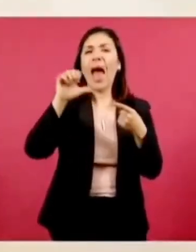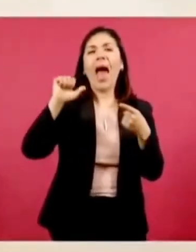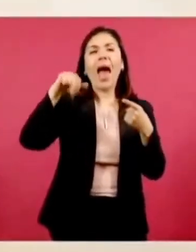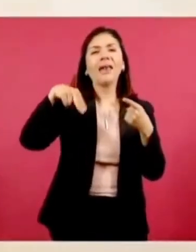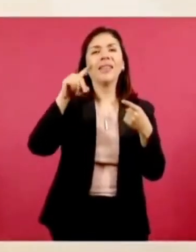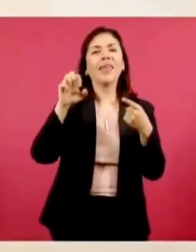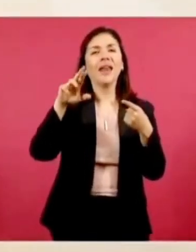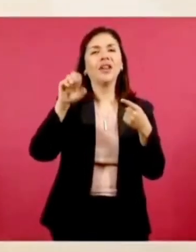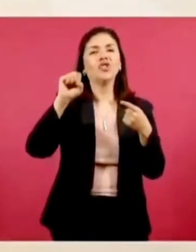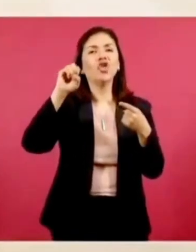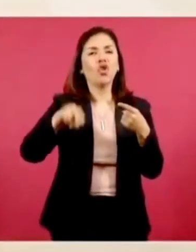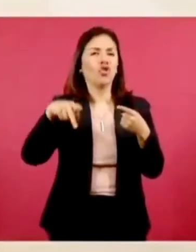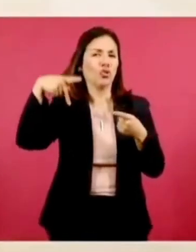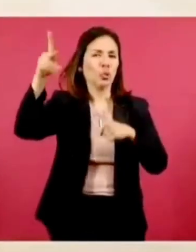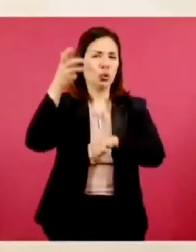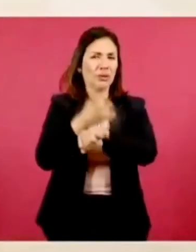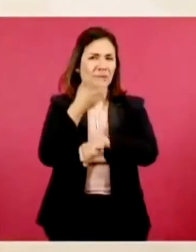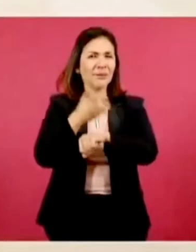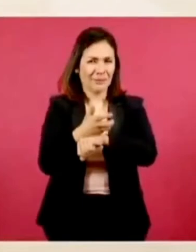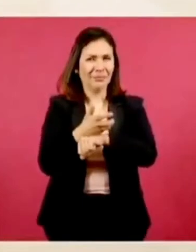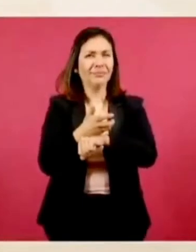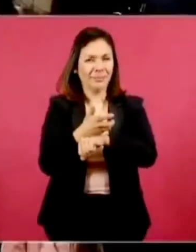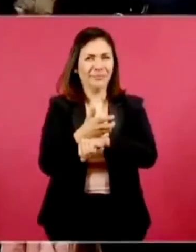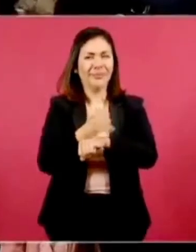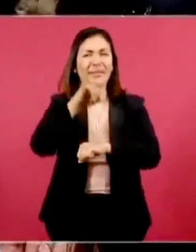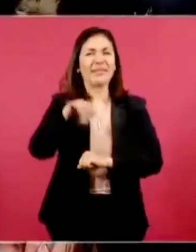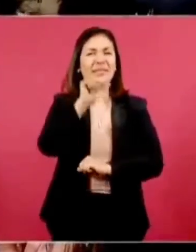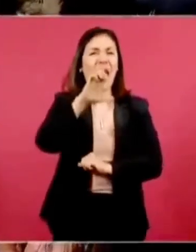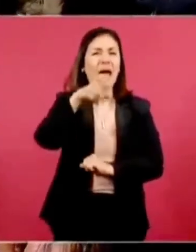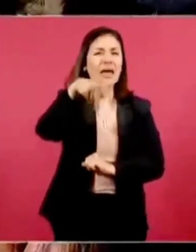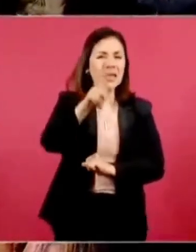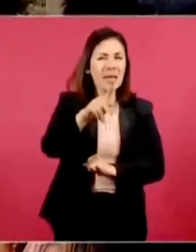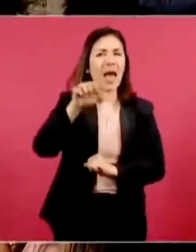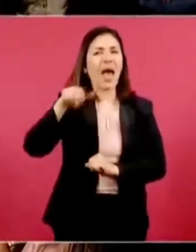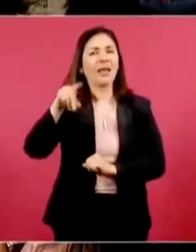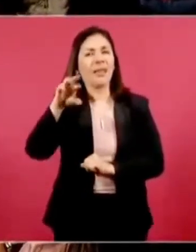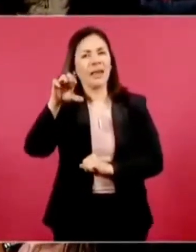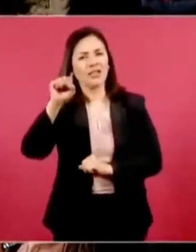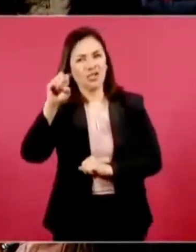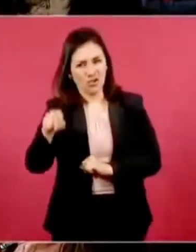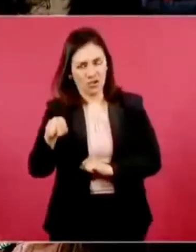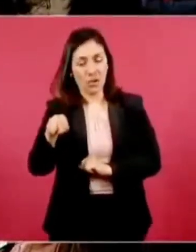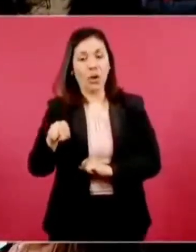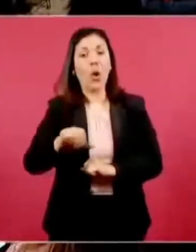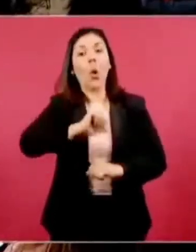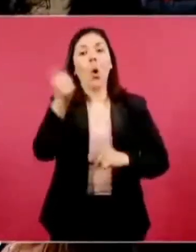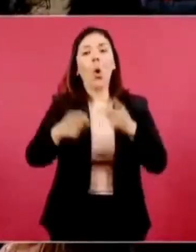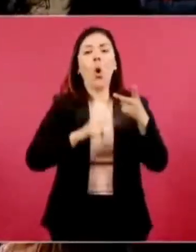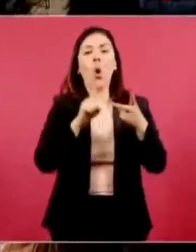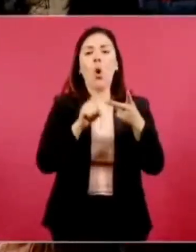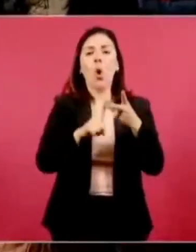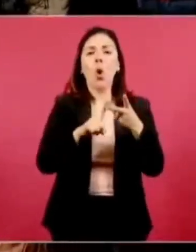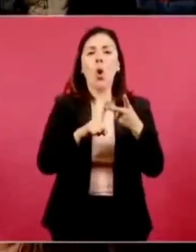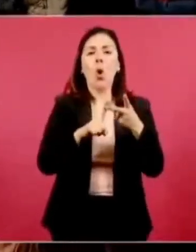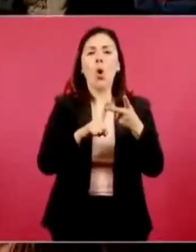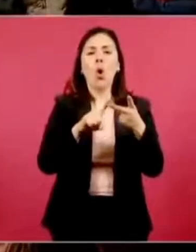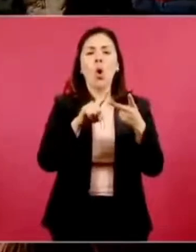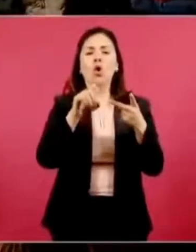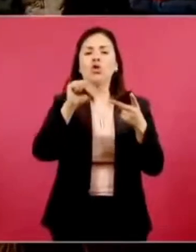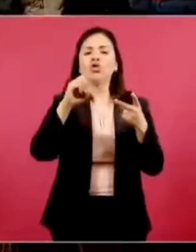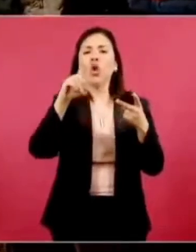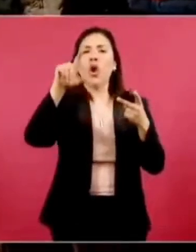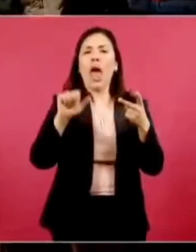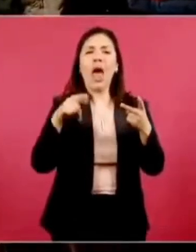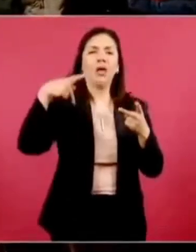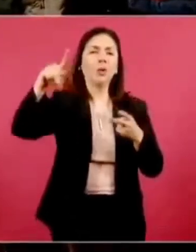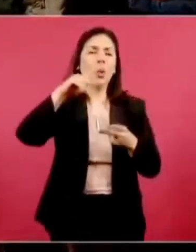Anderson. Jack Anderson. Sí, Jack Anderson. Y Antonio Sola. Y Sola o Solá de España,